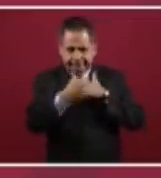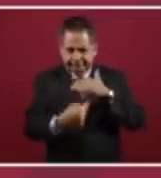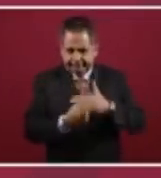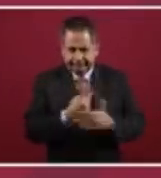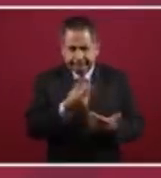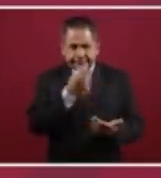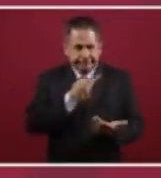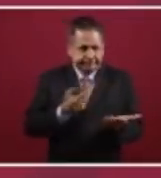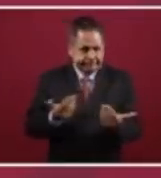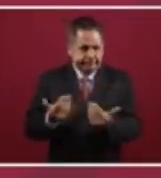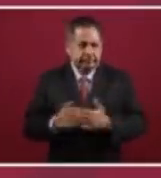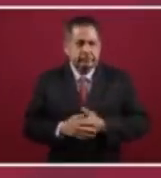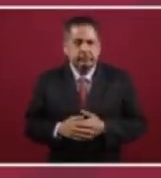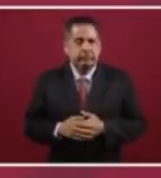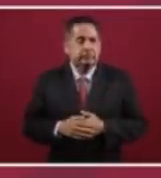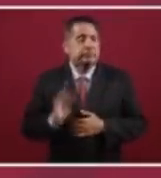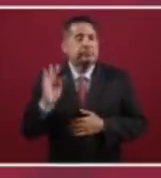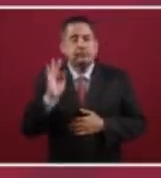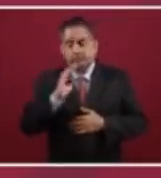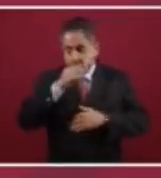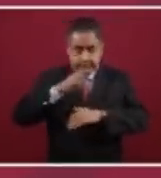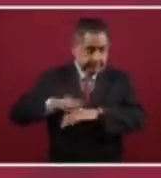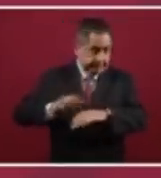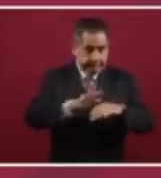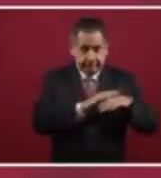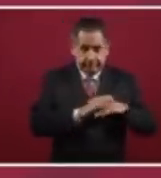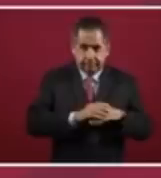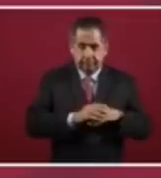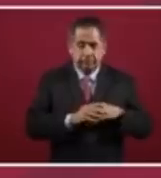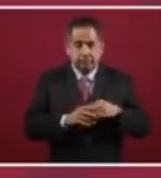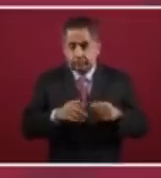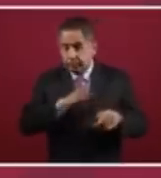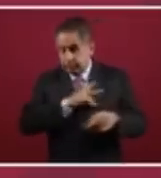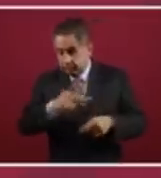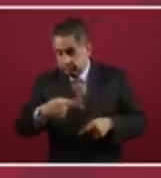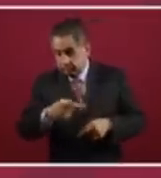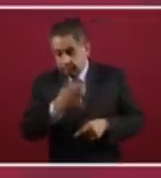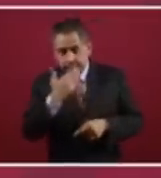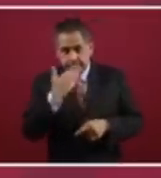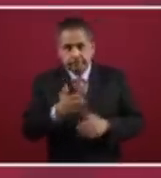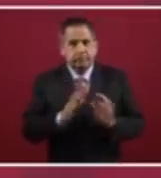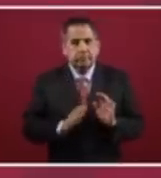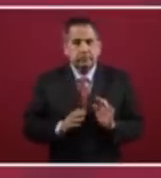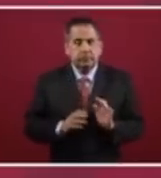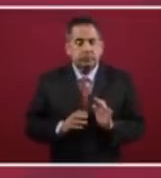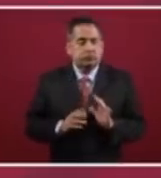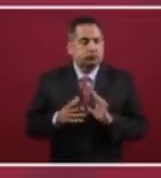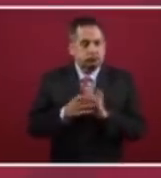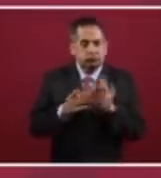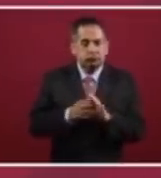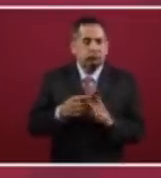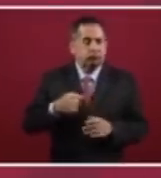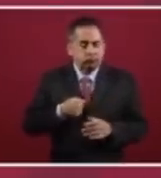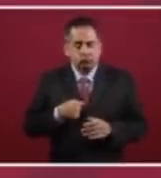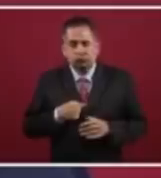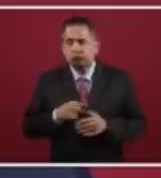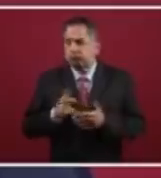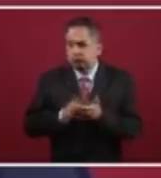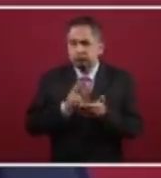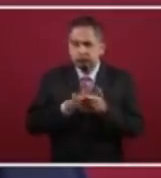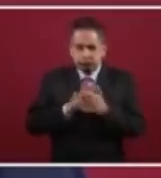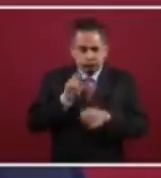Entonces, que se sepa, qué bien que preguntas esto, porque yo voy a estar